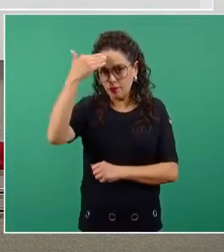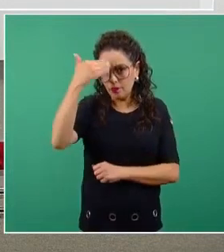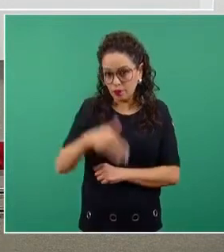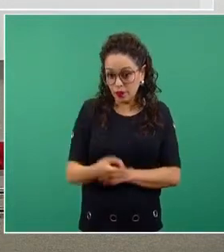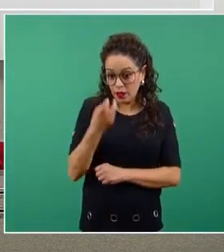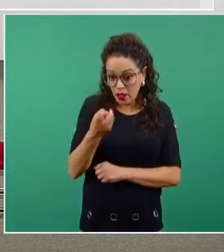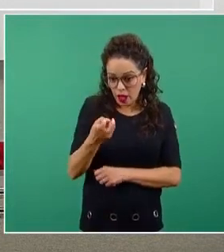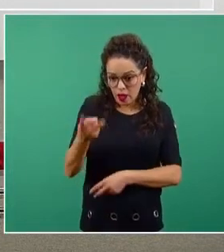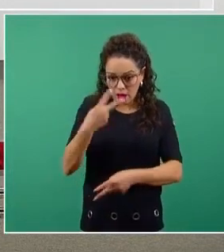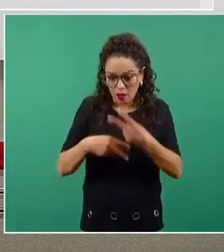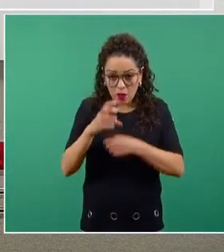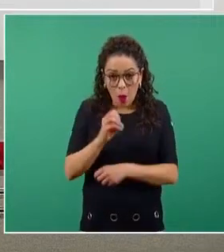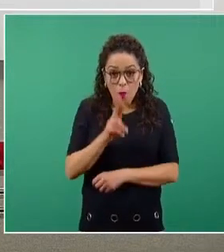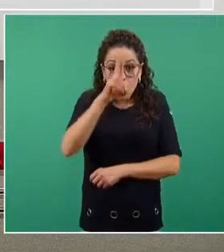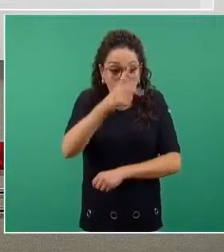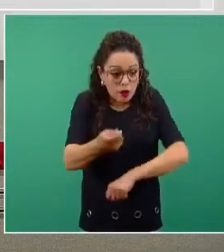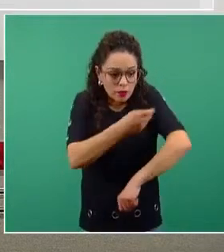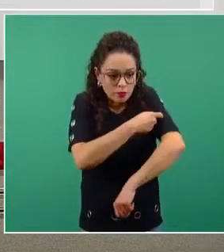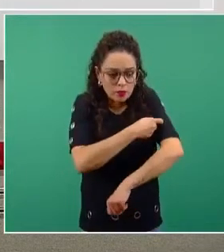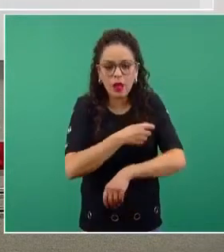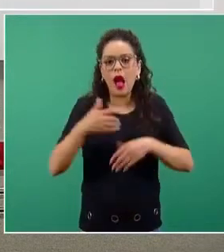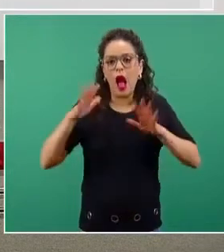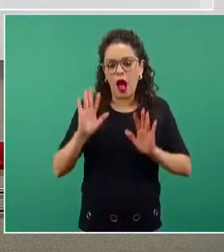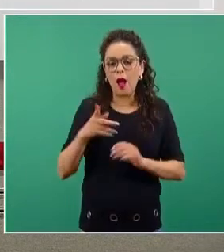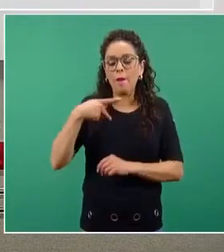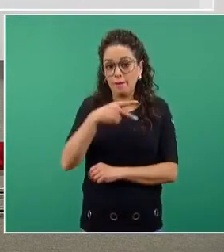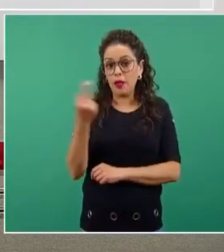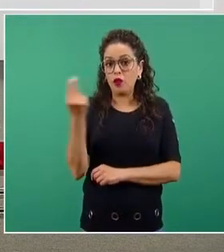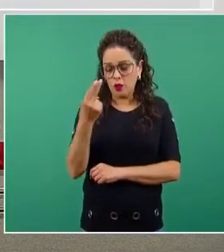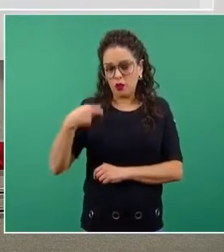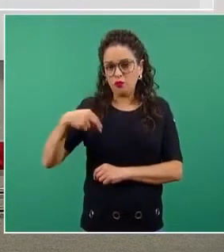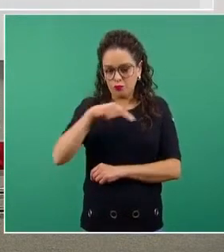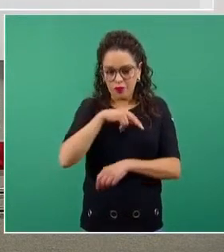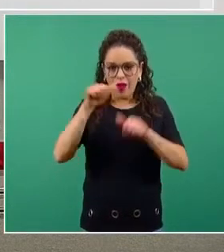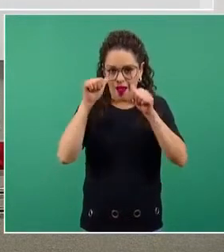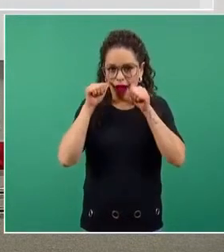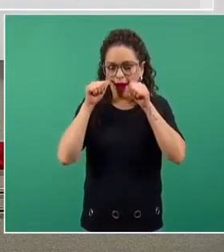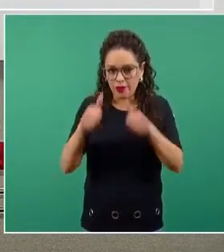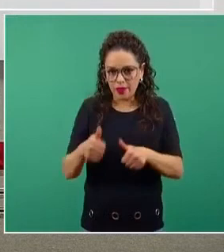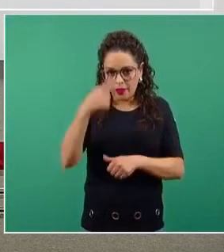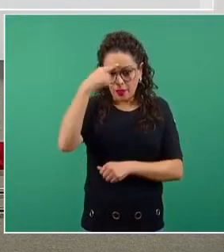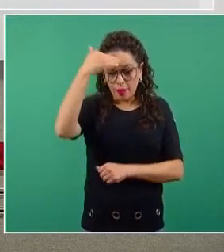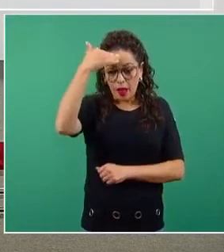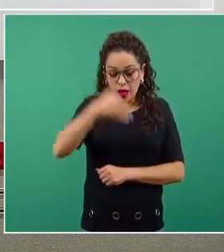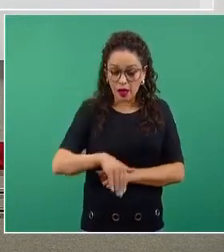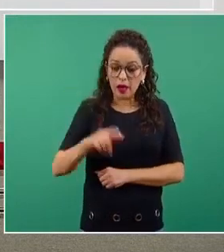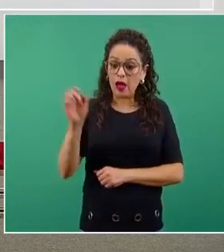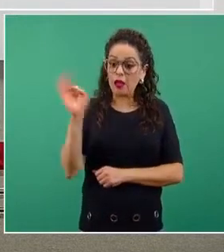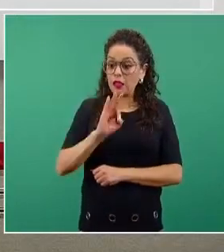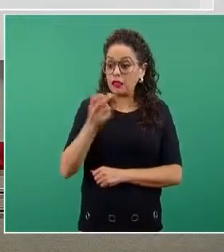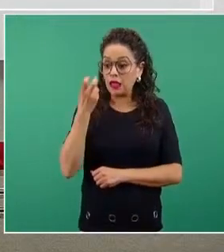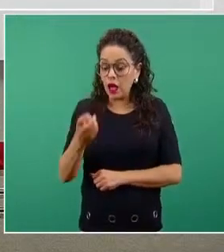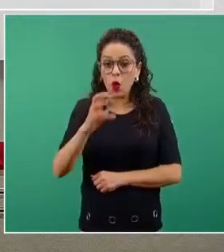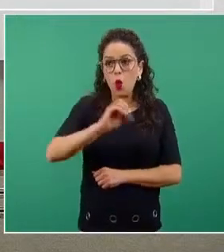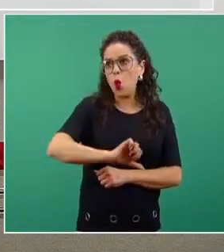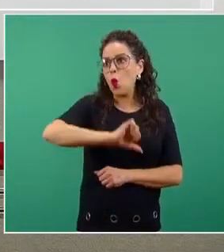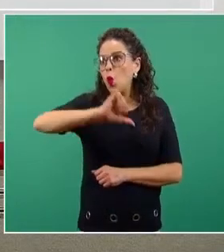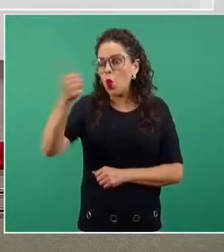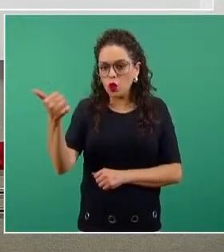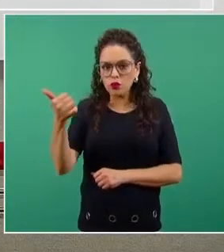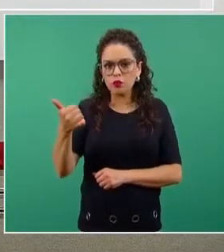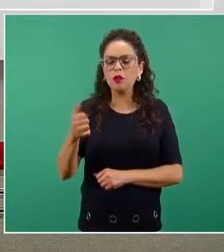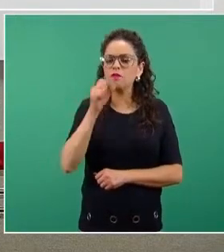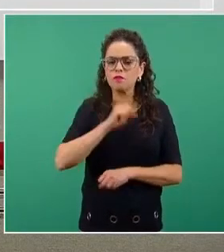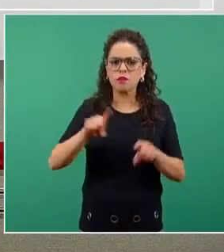esto. Vamos a estar muy atentos, obviamente, por si este u otro tipo de eventos que además se reportan en los demás países que también